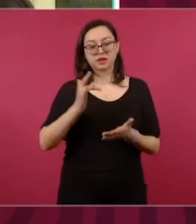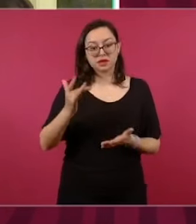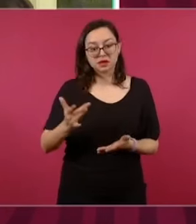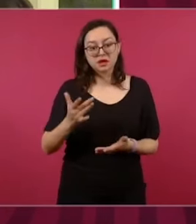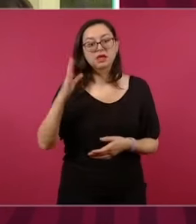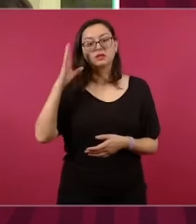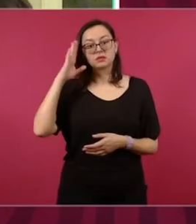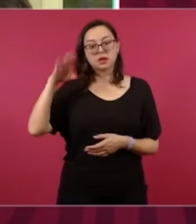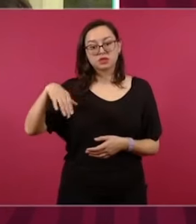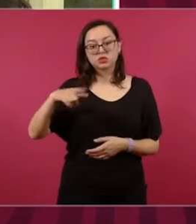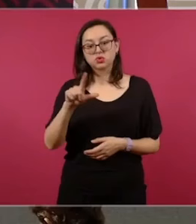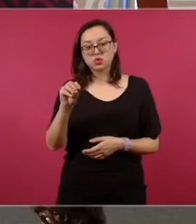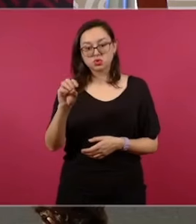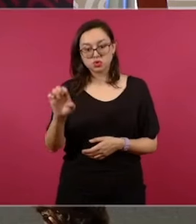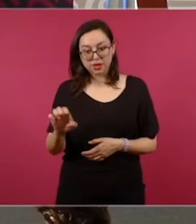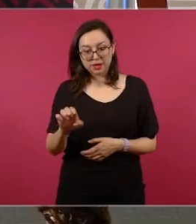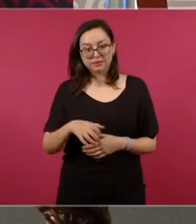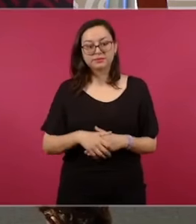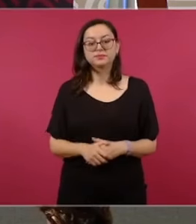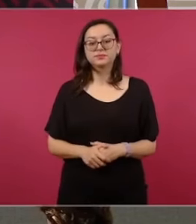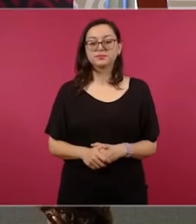maestro Zoé Robledo. Muy amables.